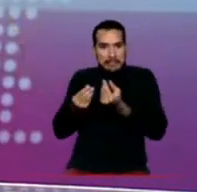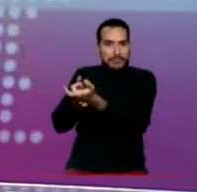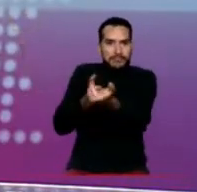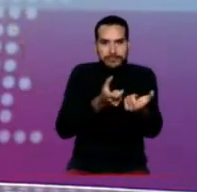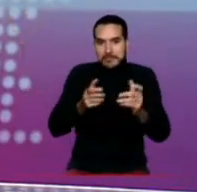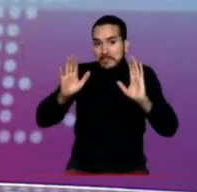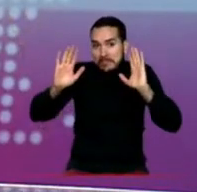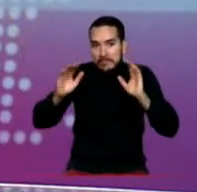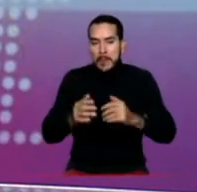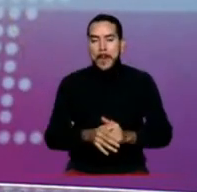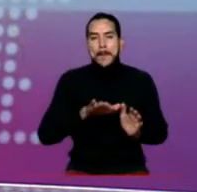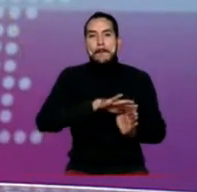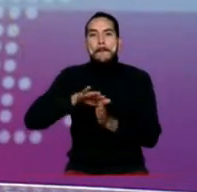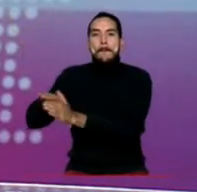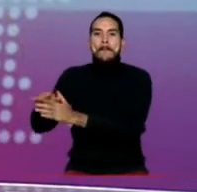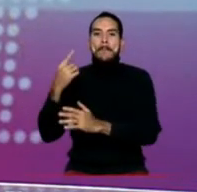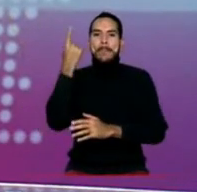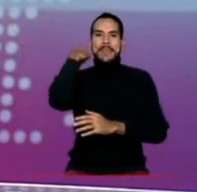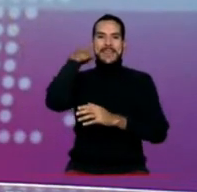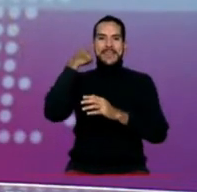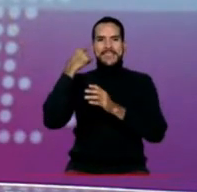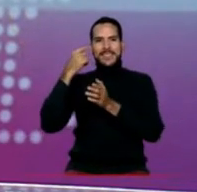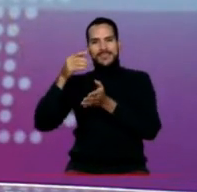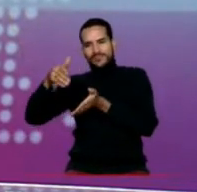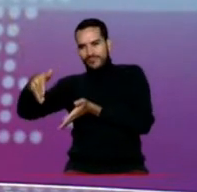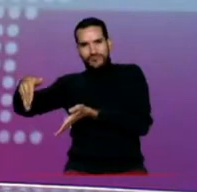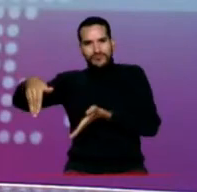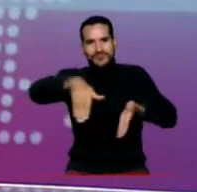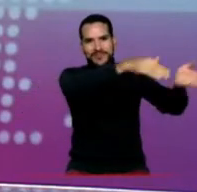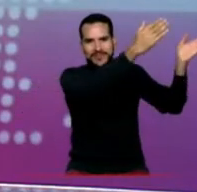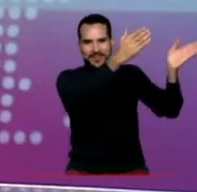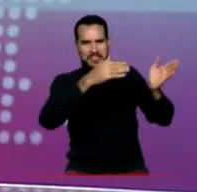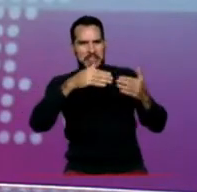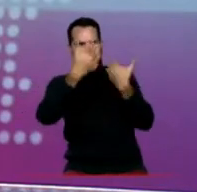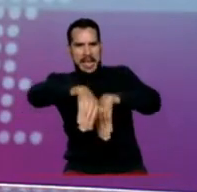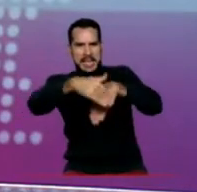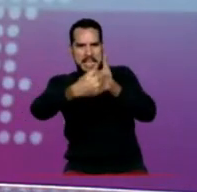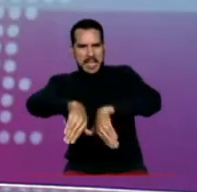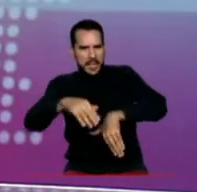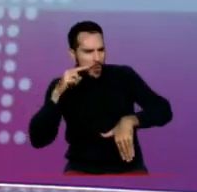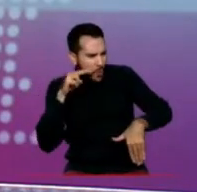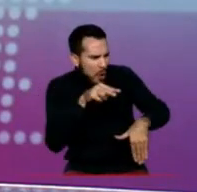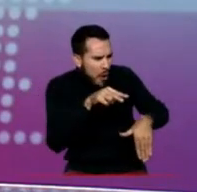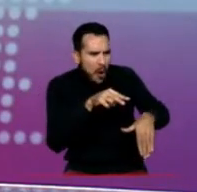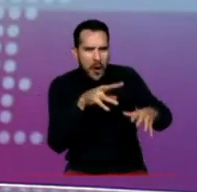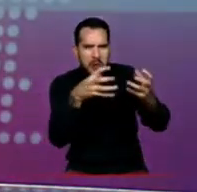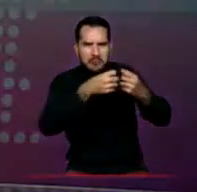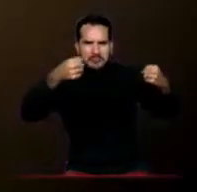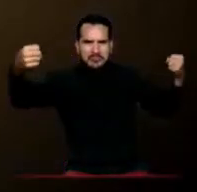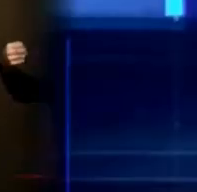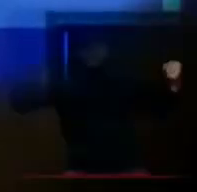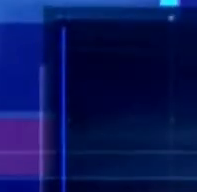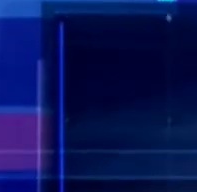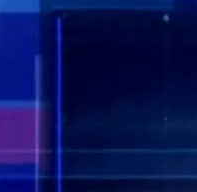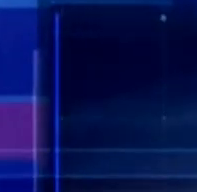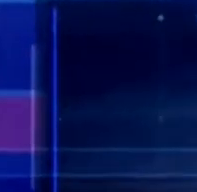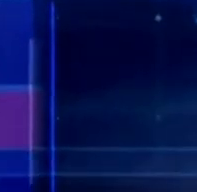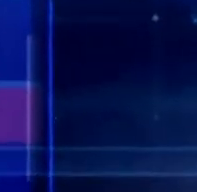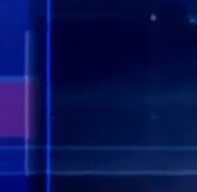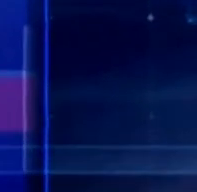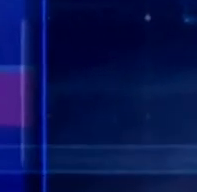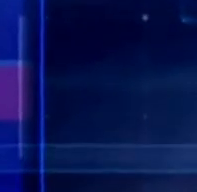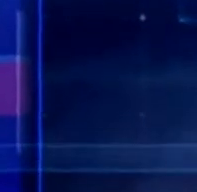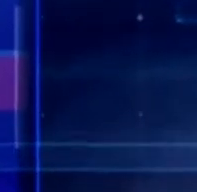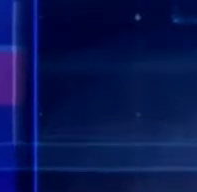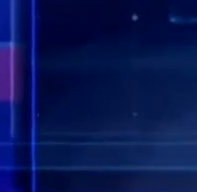Ayer el hallazgo en plena vía pública de un cilindro acompañado por una pancarta con mensajes alusivos a las disidencias de las FARC generó